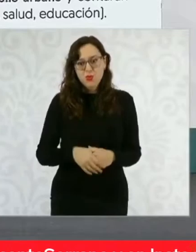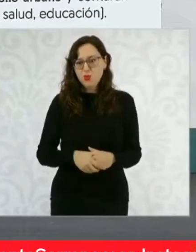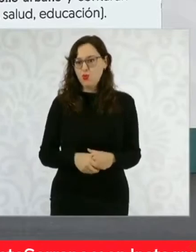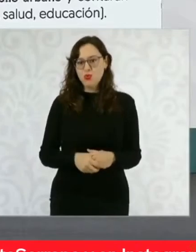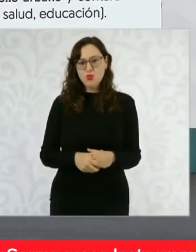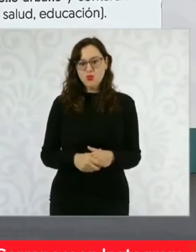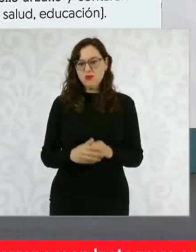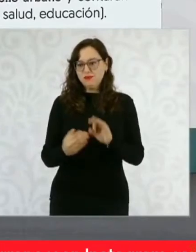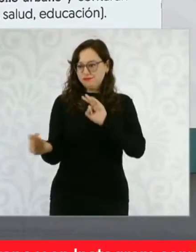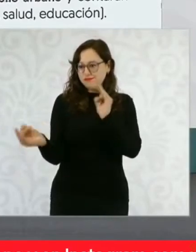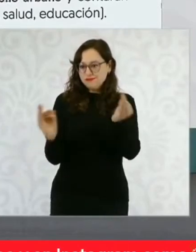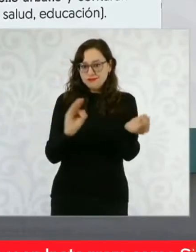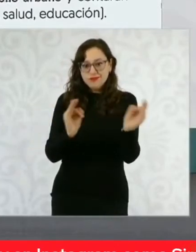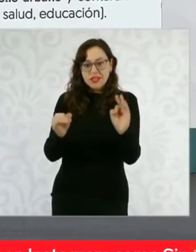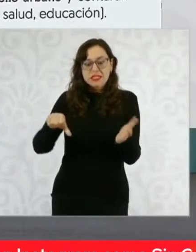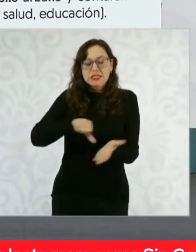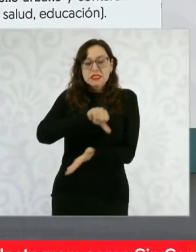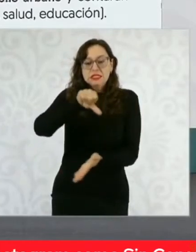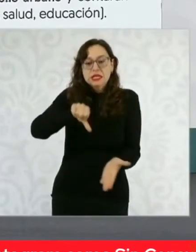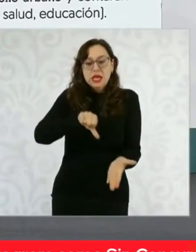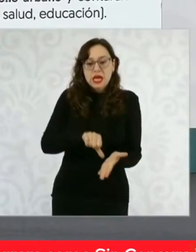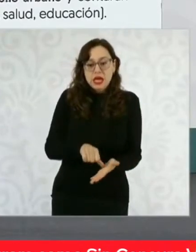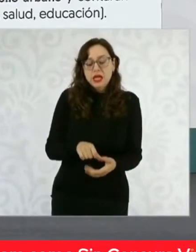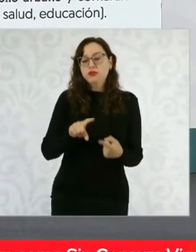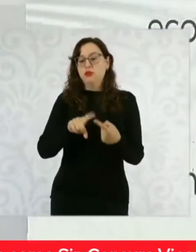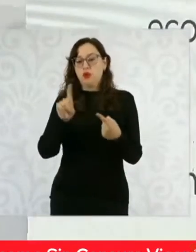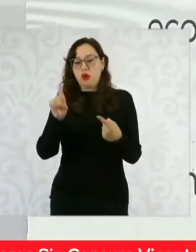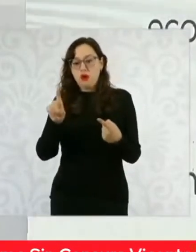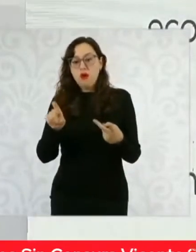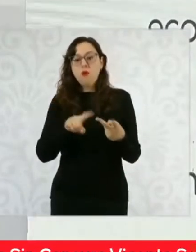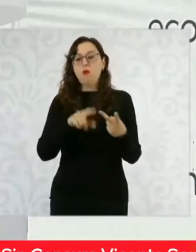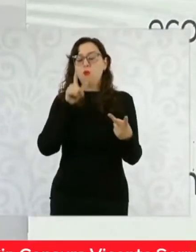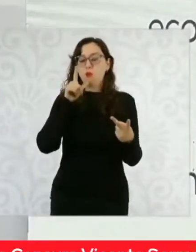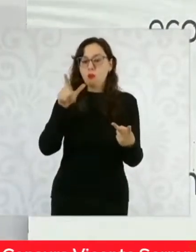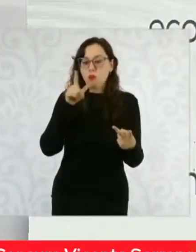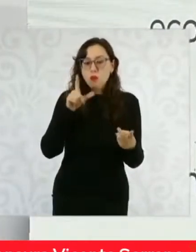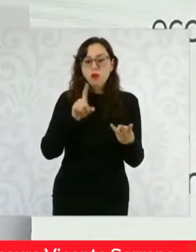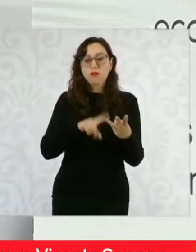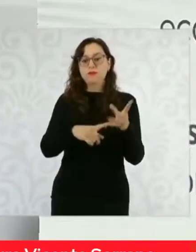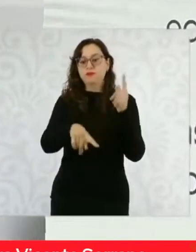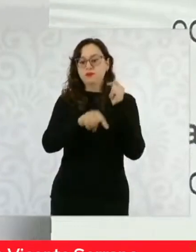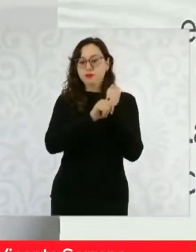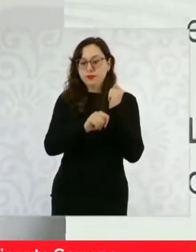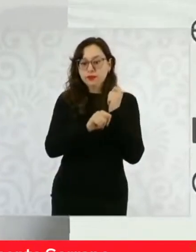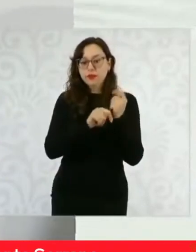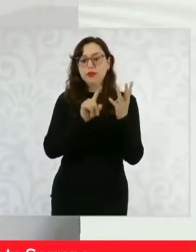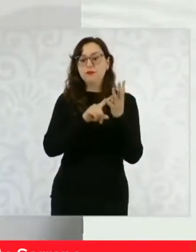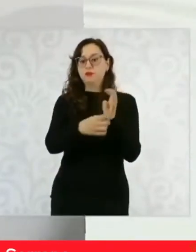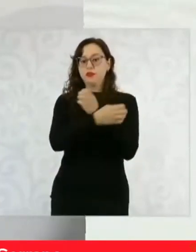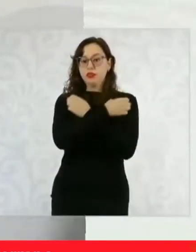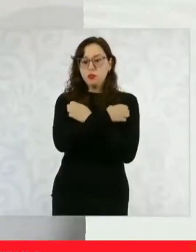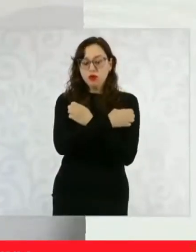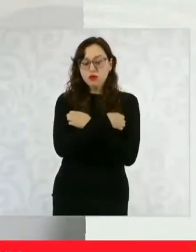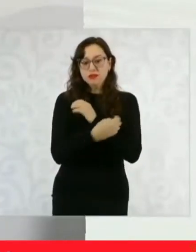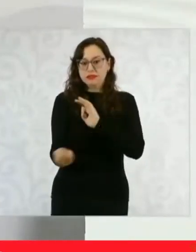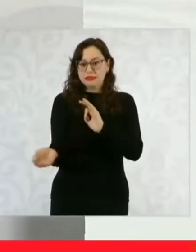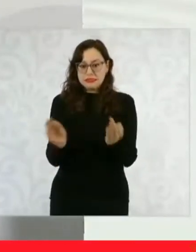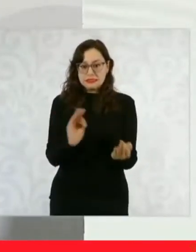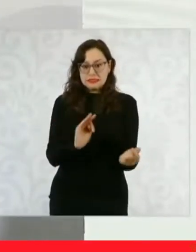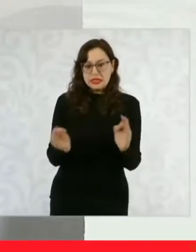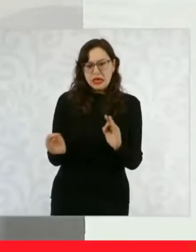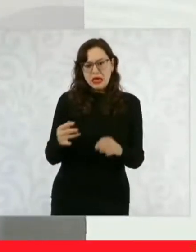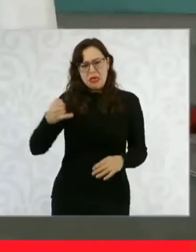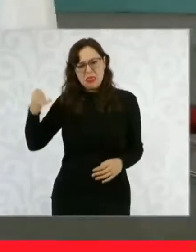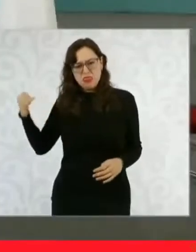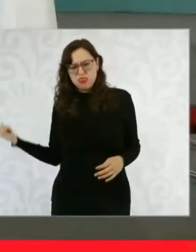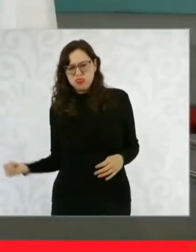y contarán con todos los servicios, agua, electricidad, transporte, luz, educación, con todo. No van a ser viviendas